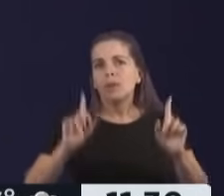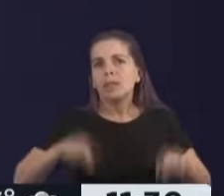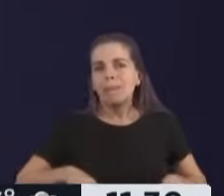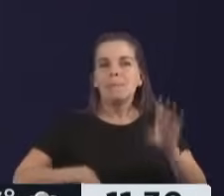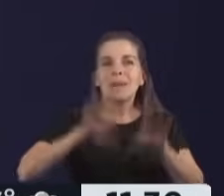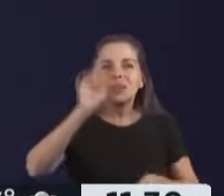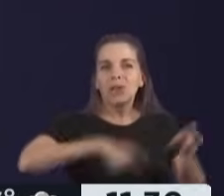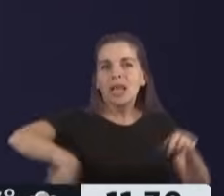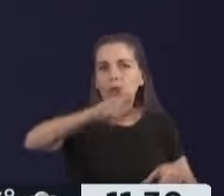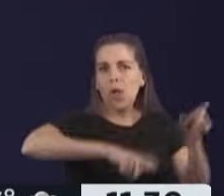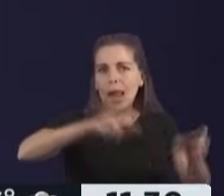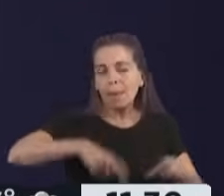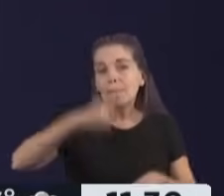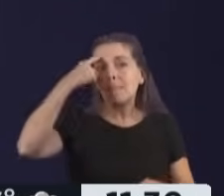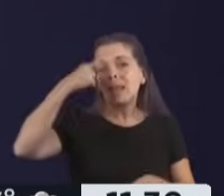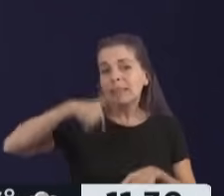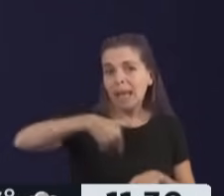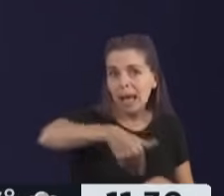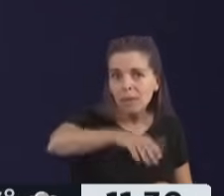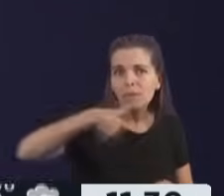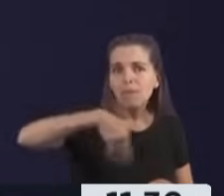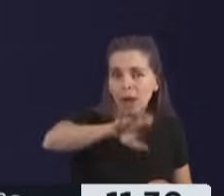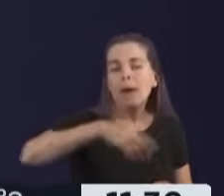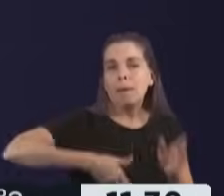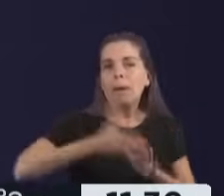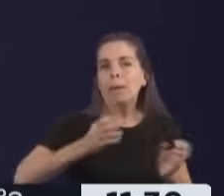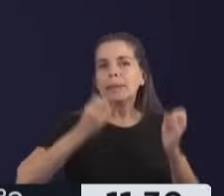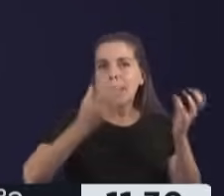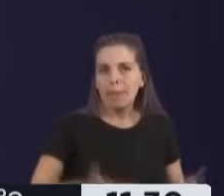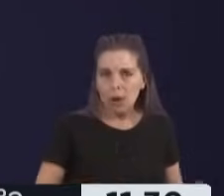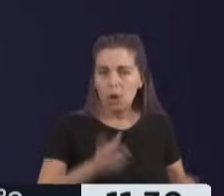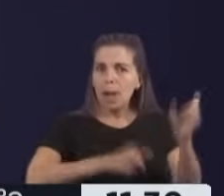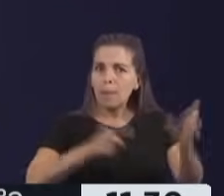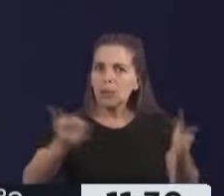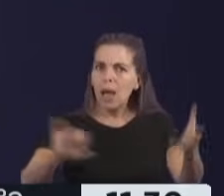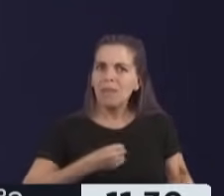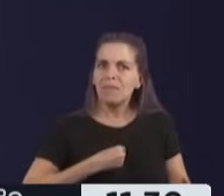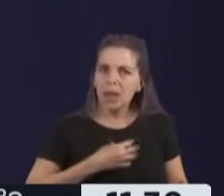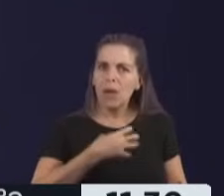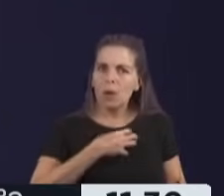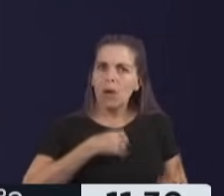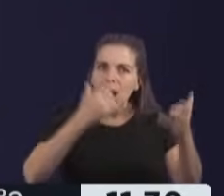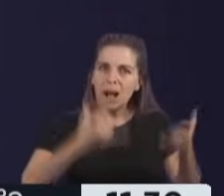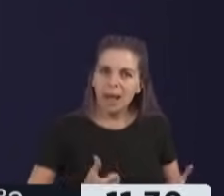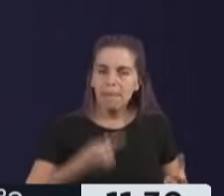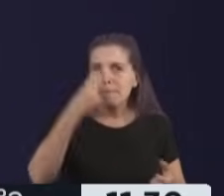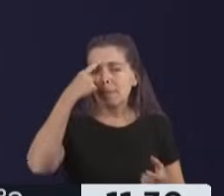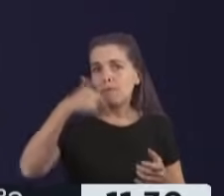de los argentinos cree que en los próximos meses vamos a estar mejor y la gente está muy esperanzada. Ahora,